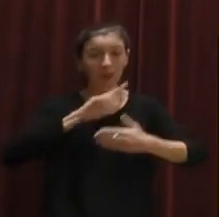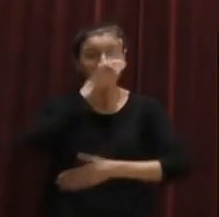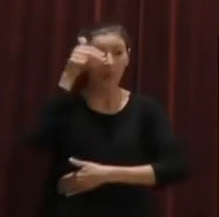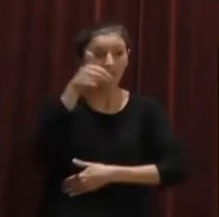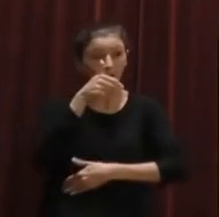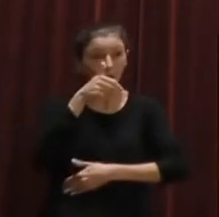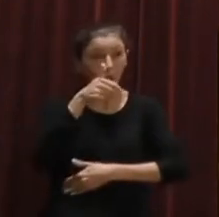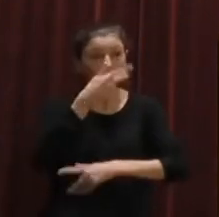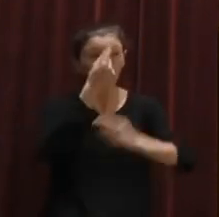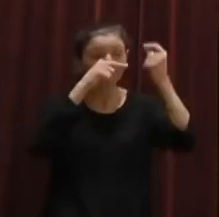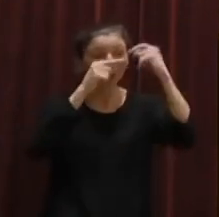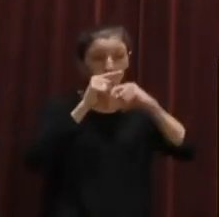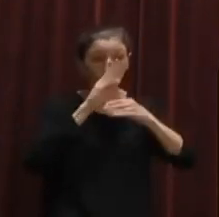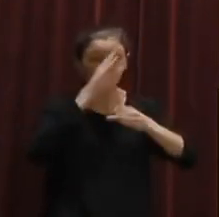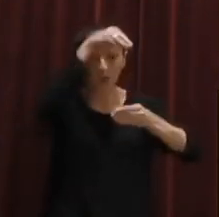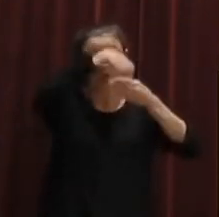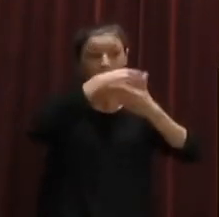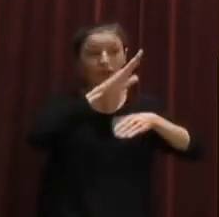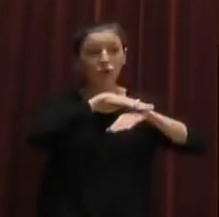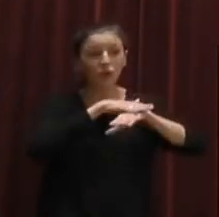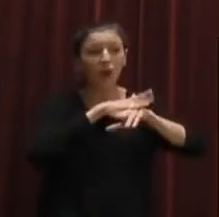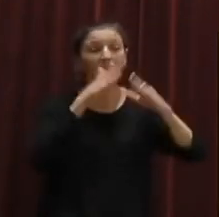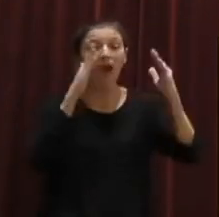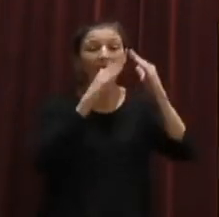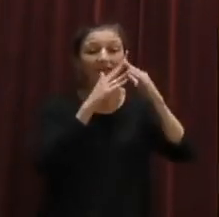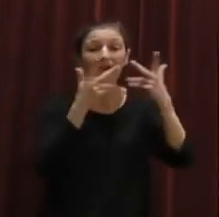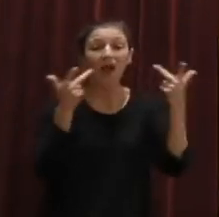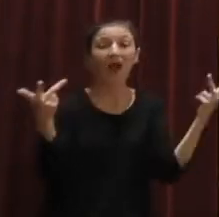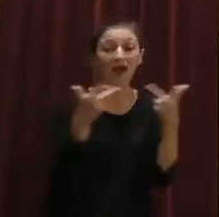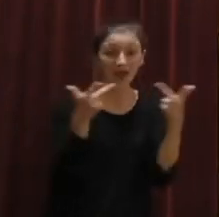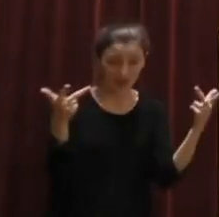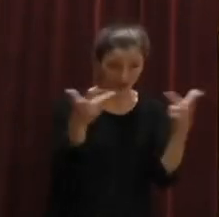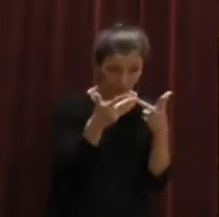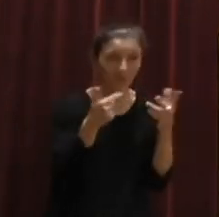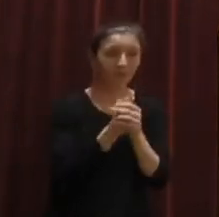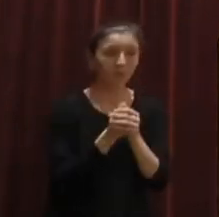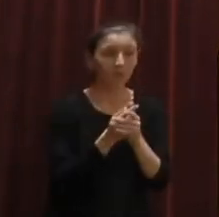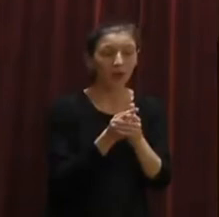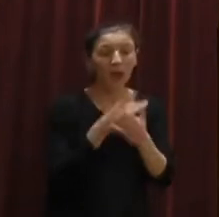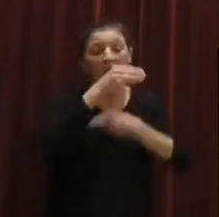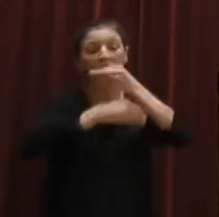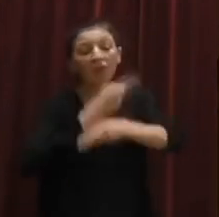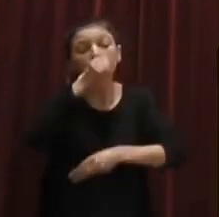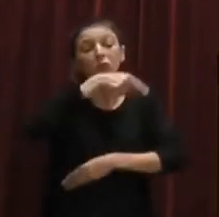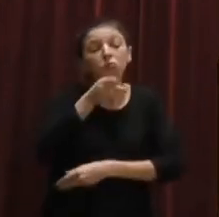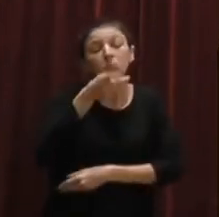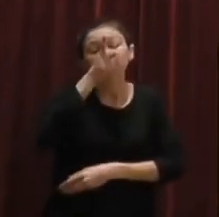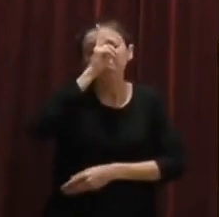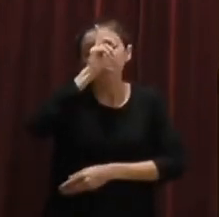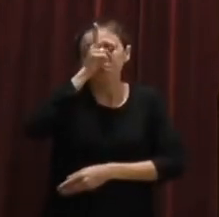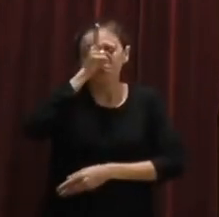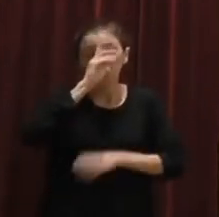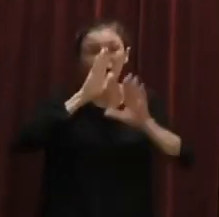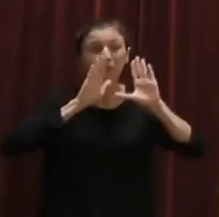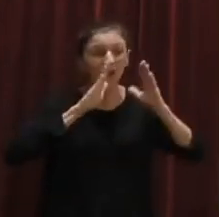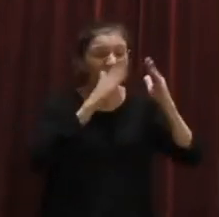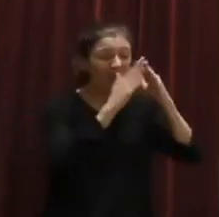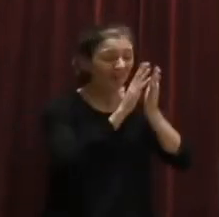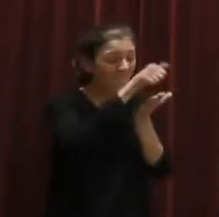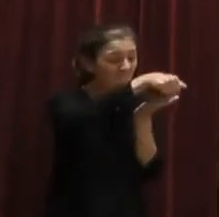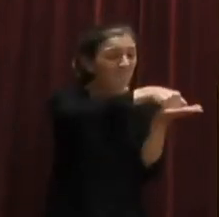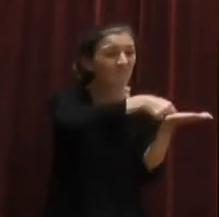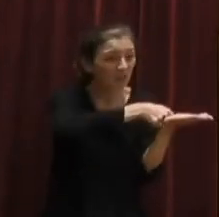emergencia habitacional. Entendemos que esta función de fomentar la movilización de estas viviendas que estén vacías al mercado anual